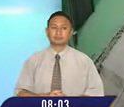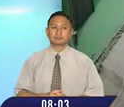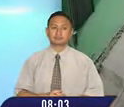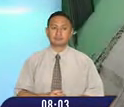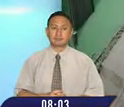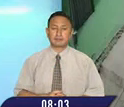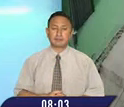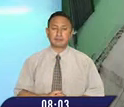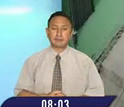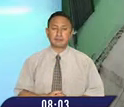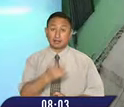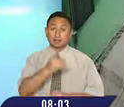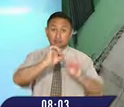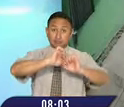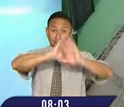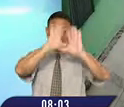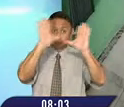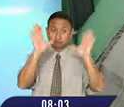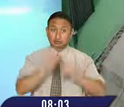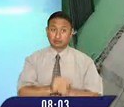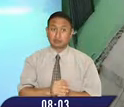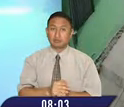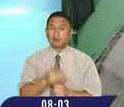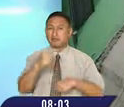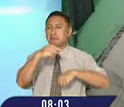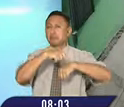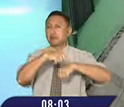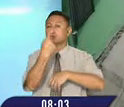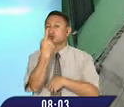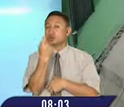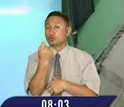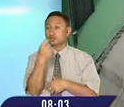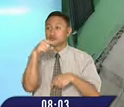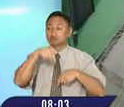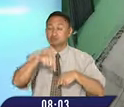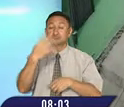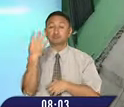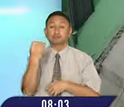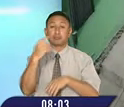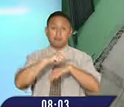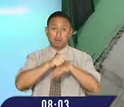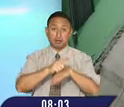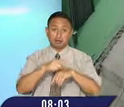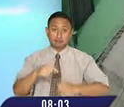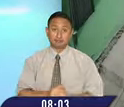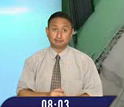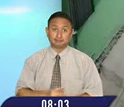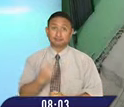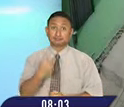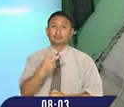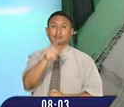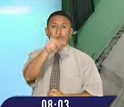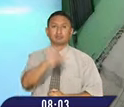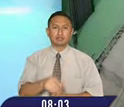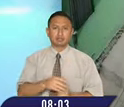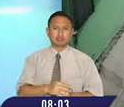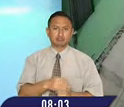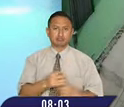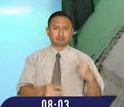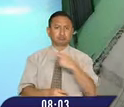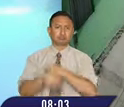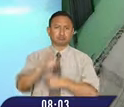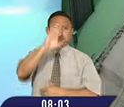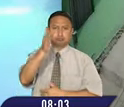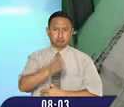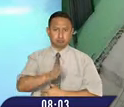A plena luz del día, exactamente 11 de la mañana con 14 minutos, dos sujetos se percatan de esta camioneta que se